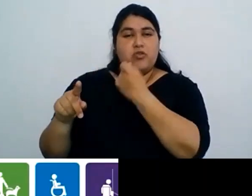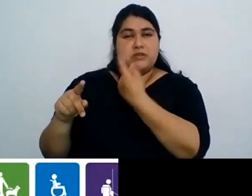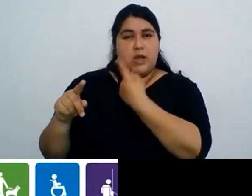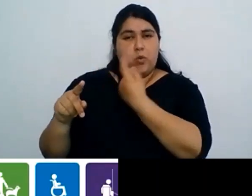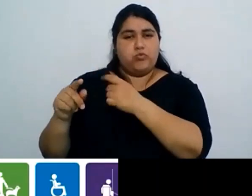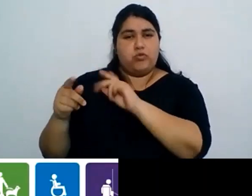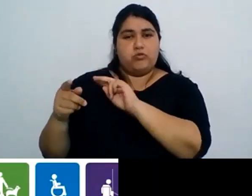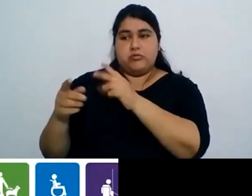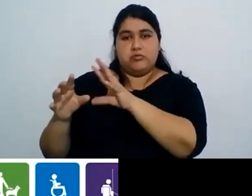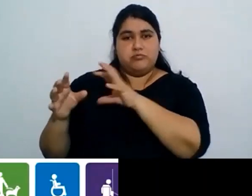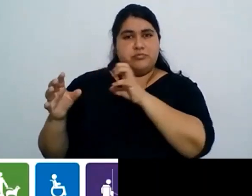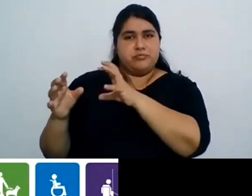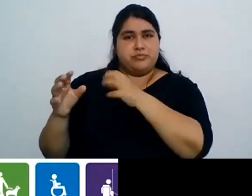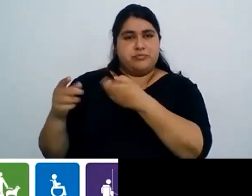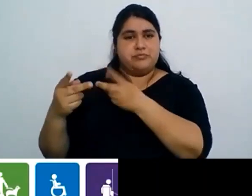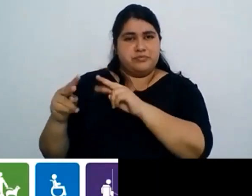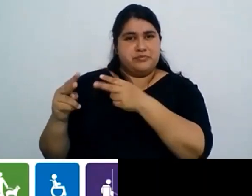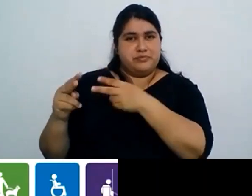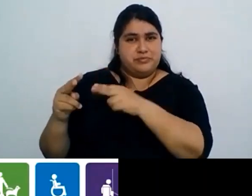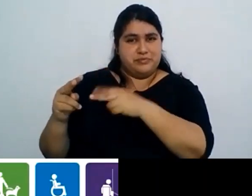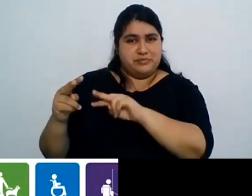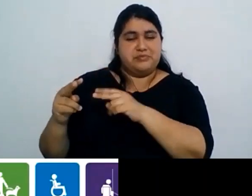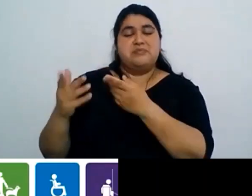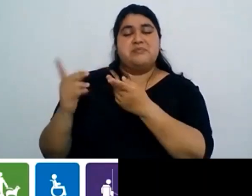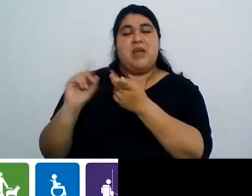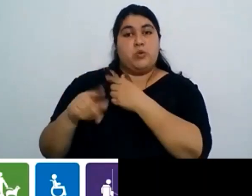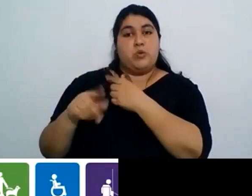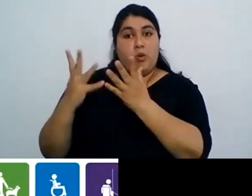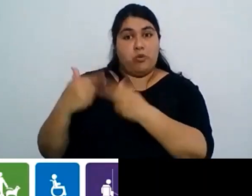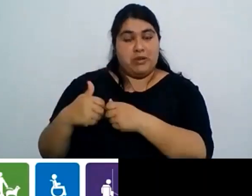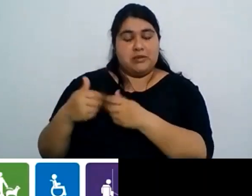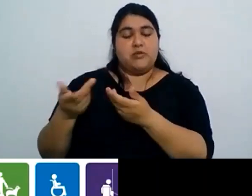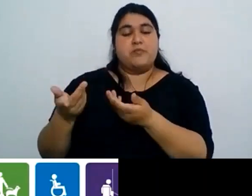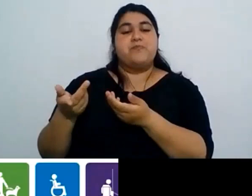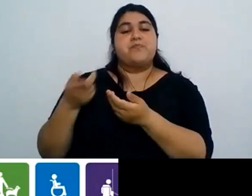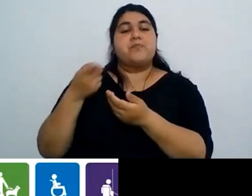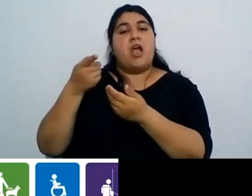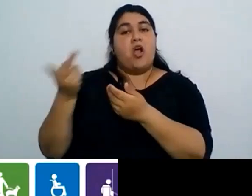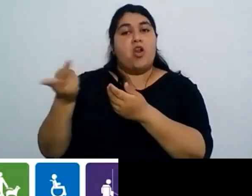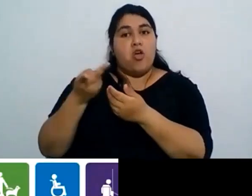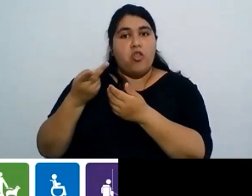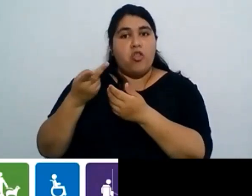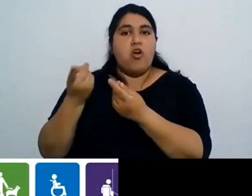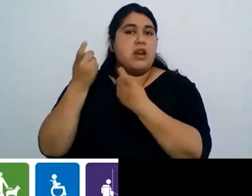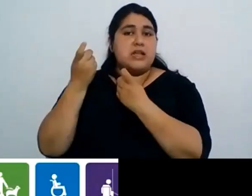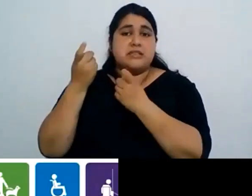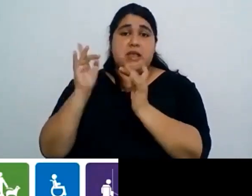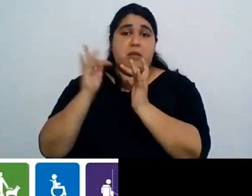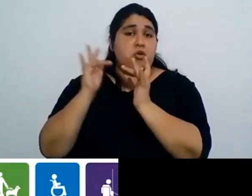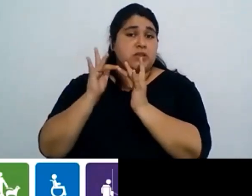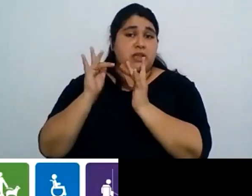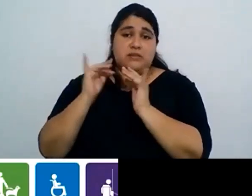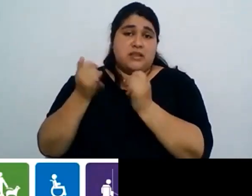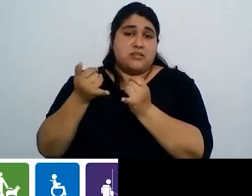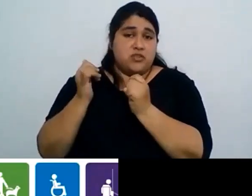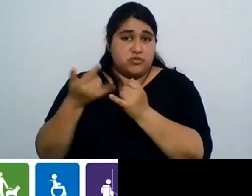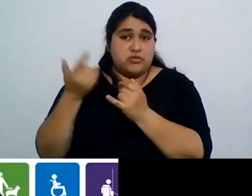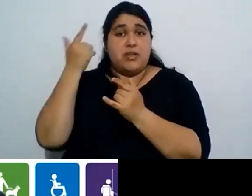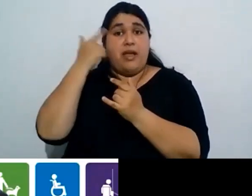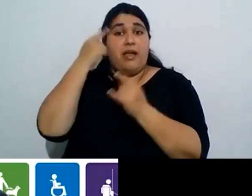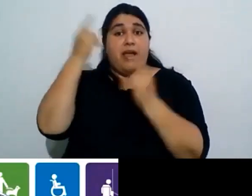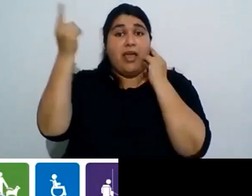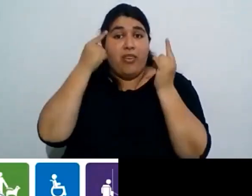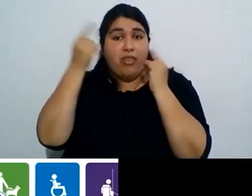el subtítulo baje. Es decir, que ambos requerían solamente de internet, creatividad,